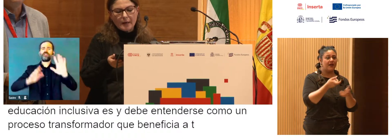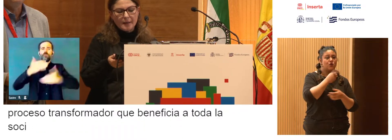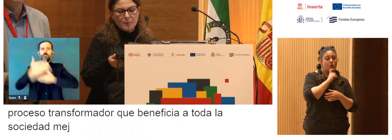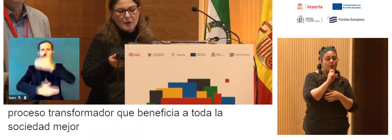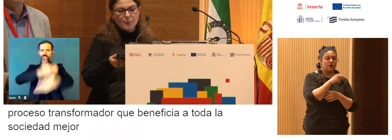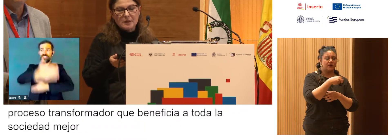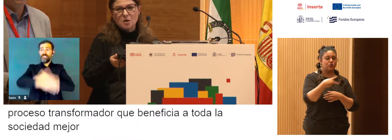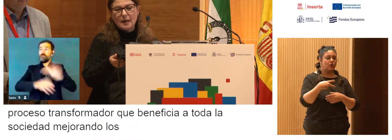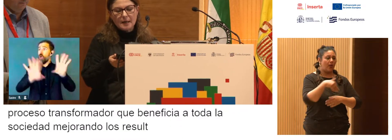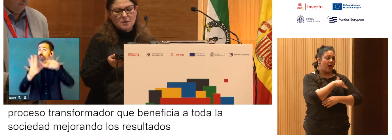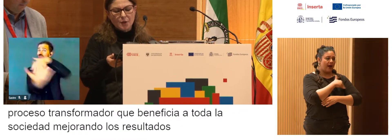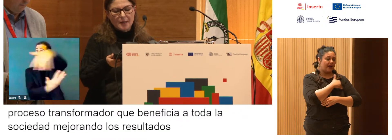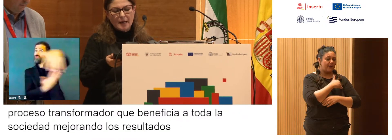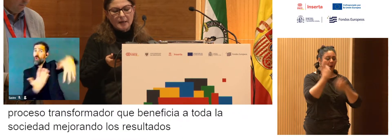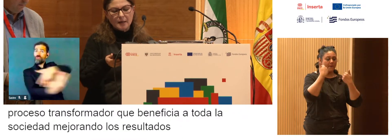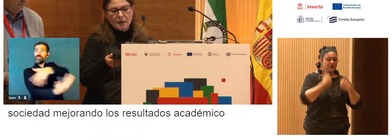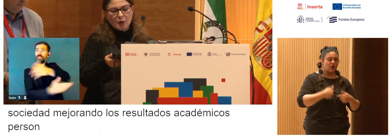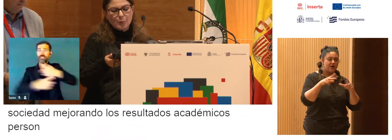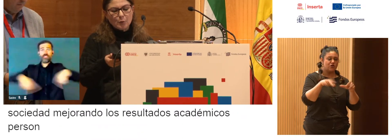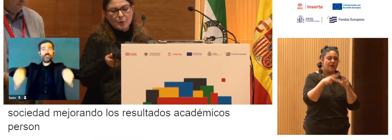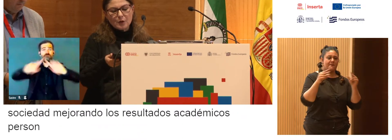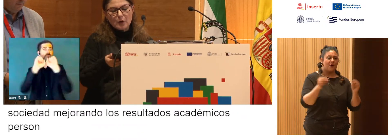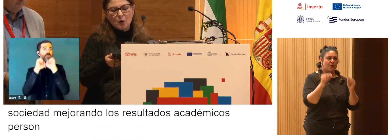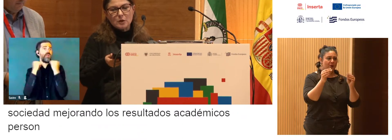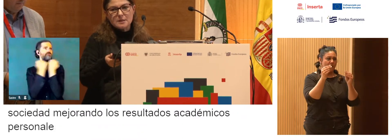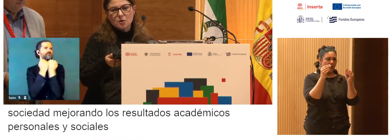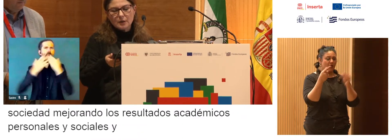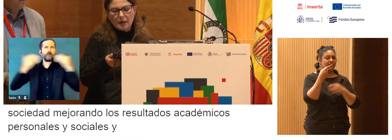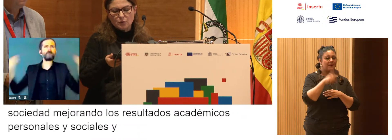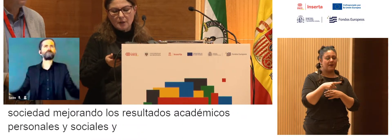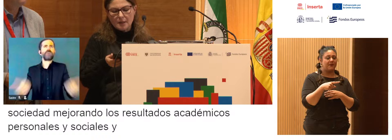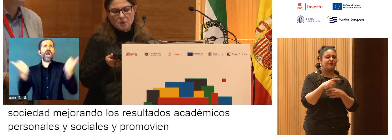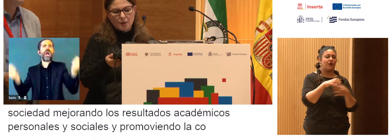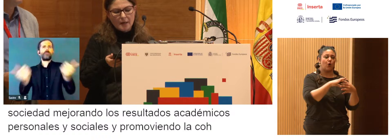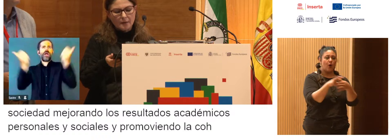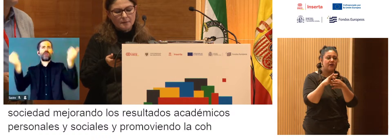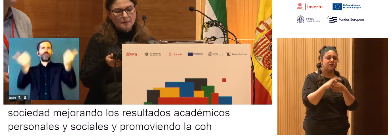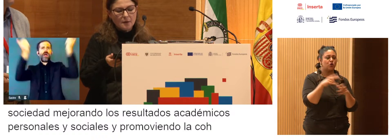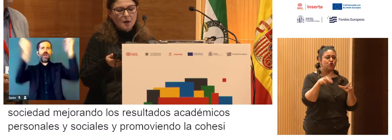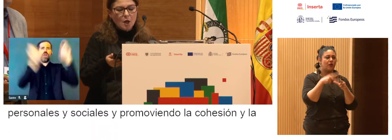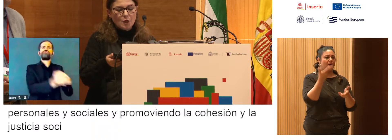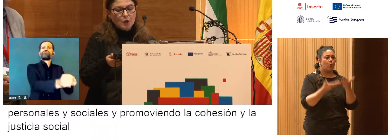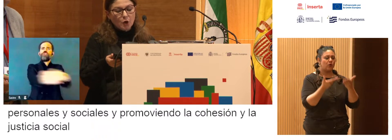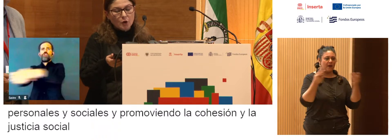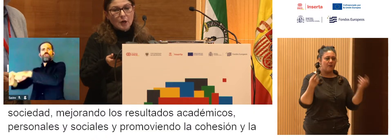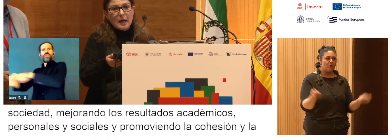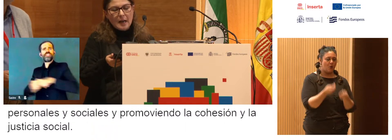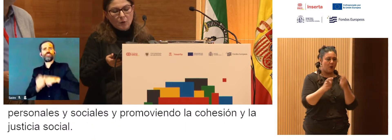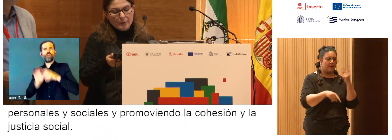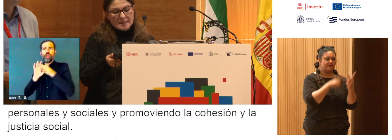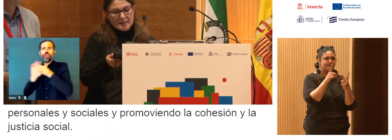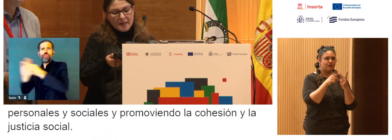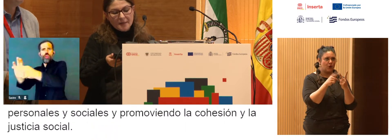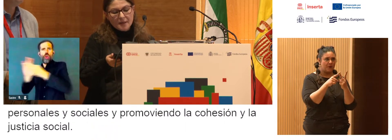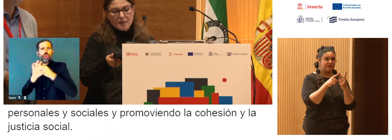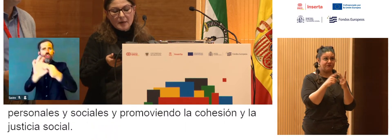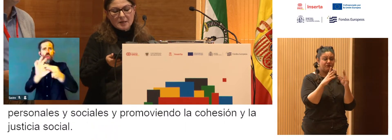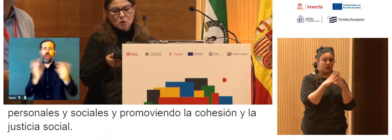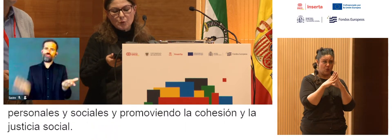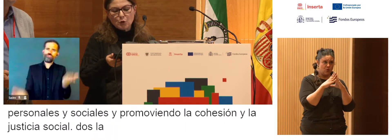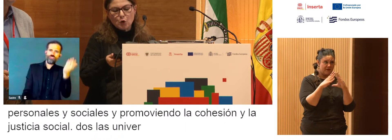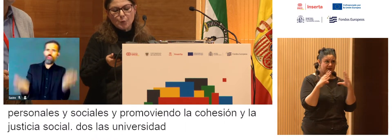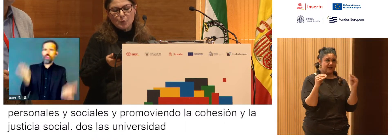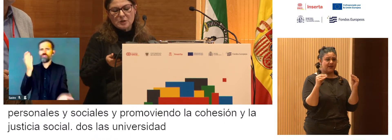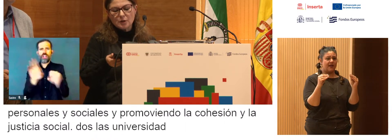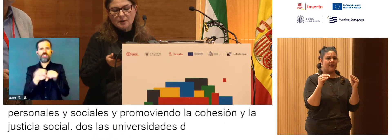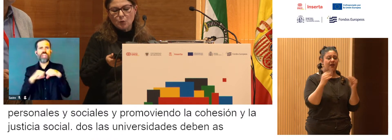resultados académicos, personales y sociales y promoviendo la cohesión y la justicia social. 2. Las universidades deben